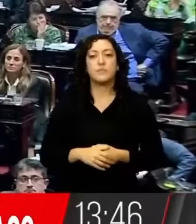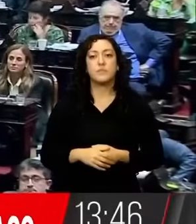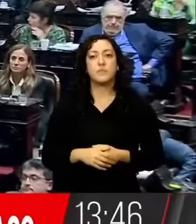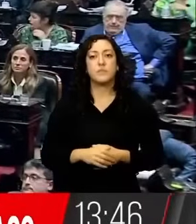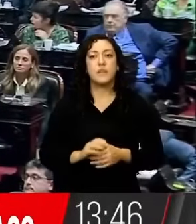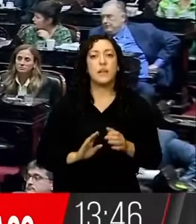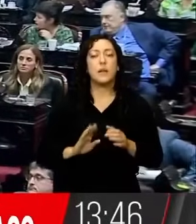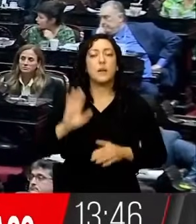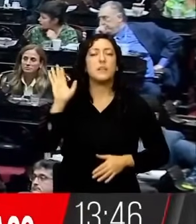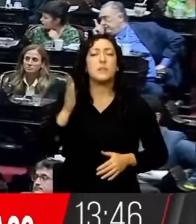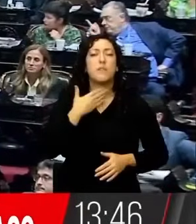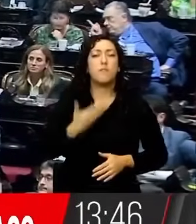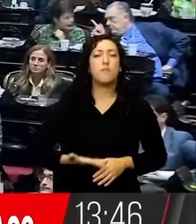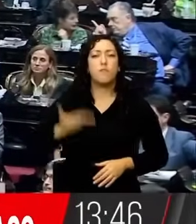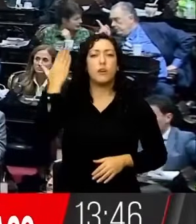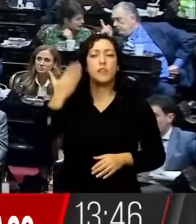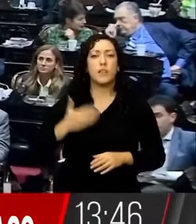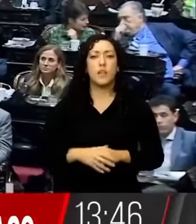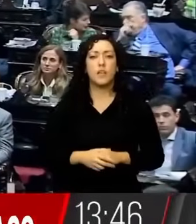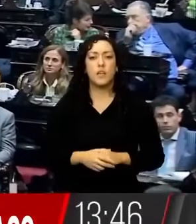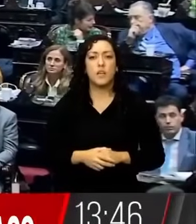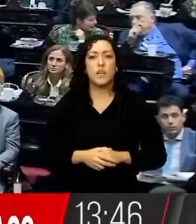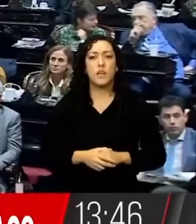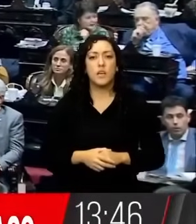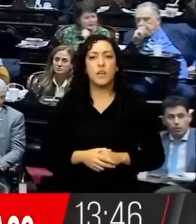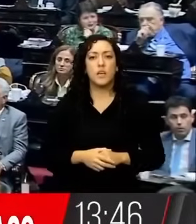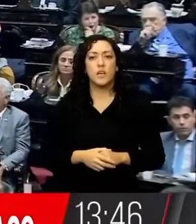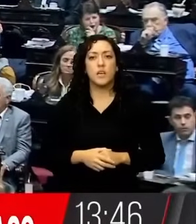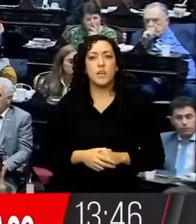Levanten la mano y hablen fuerte, por favor. José Herrera.